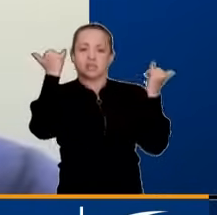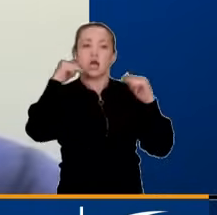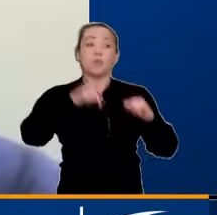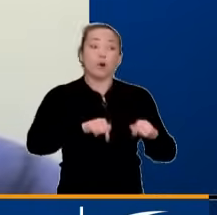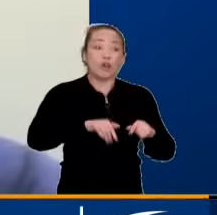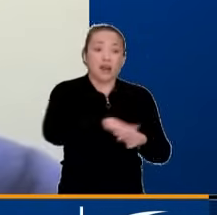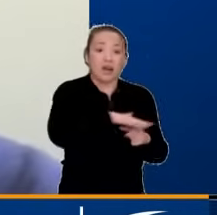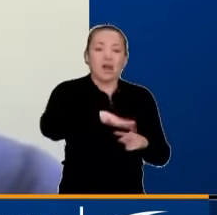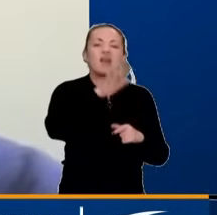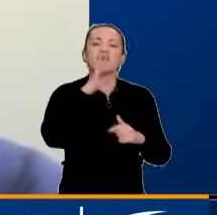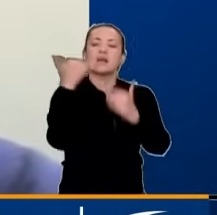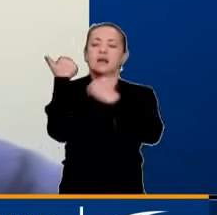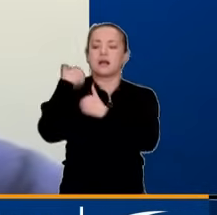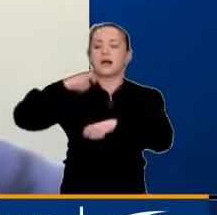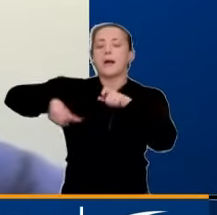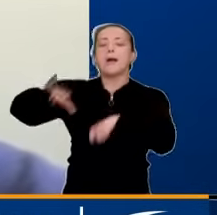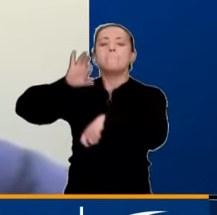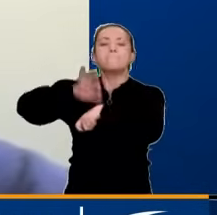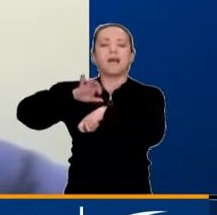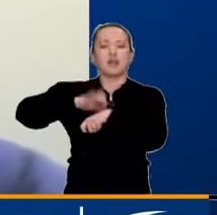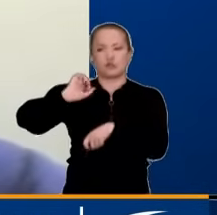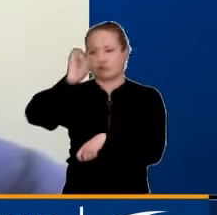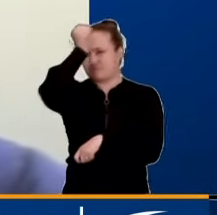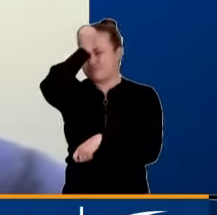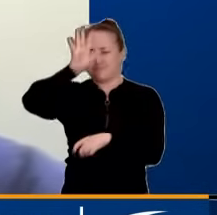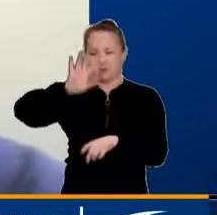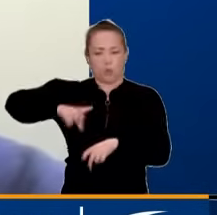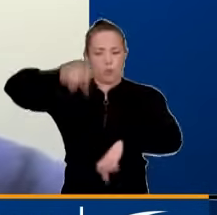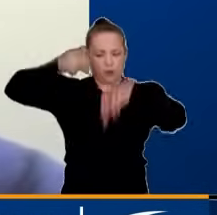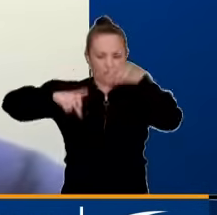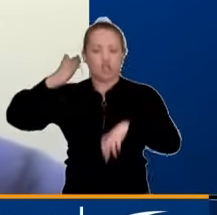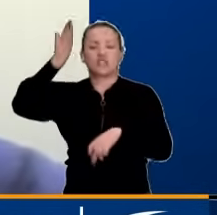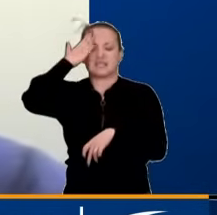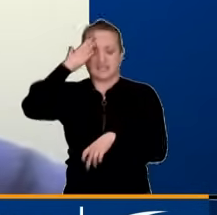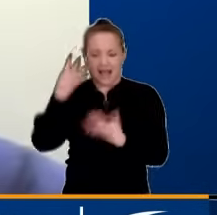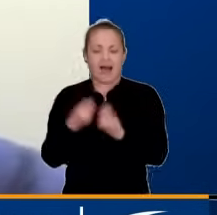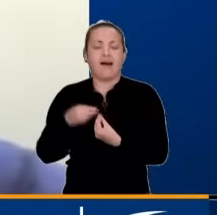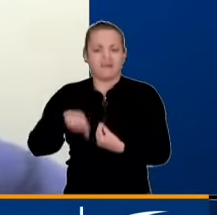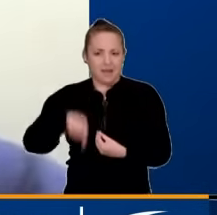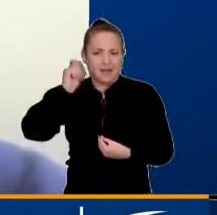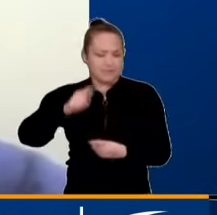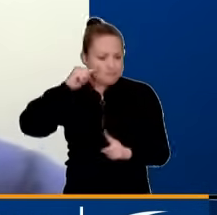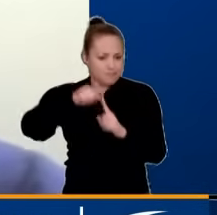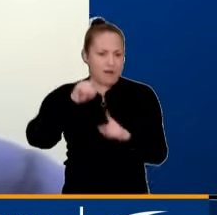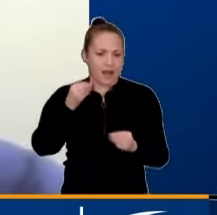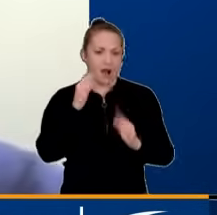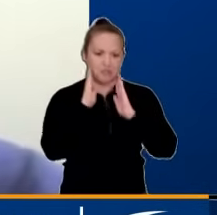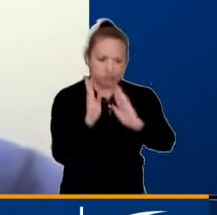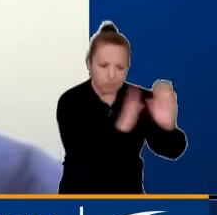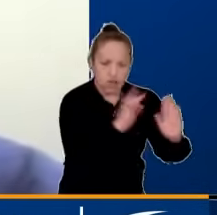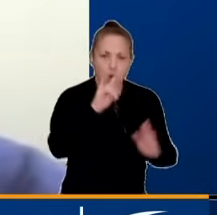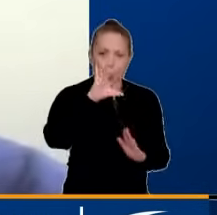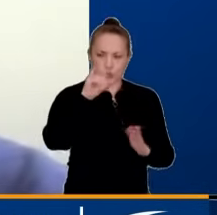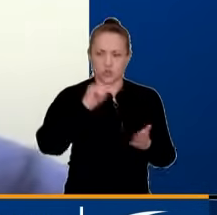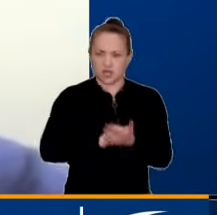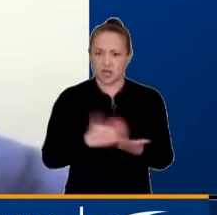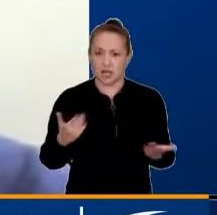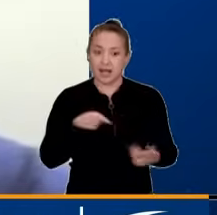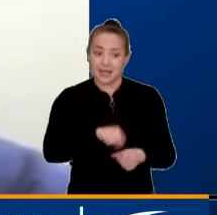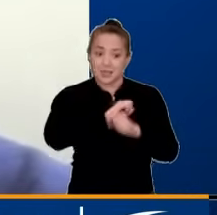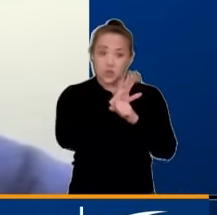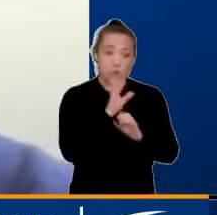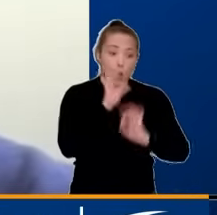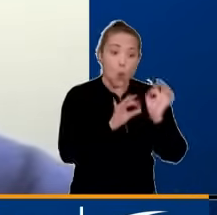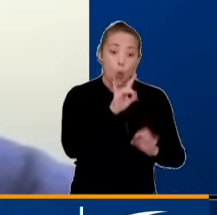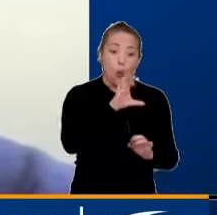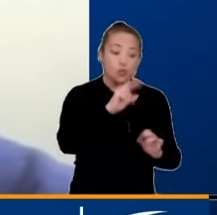el mando de médicos intensivistas con toda la idoneidad profesional para poderlo hacer. Y en el momento, el cuidado intensivo no es una